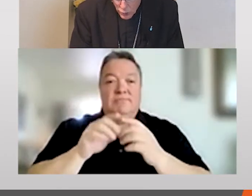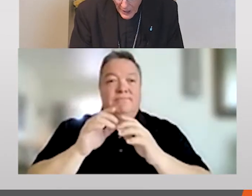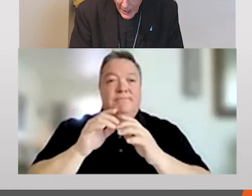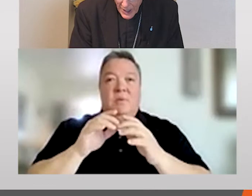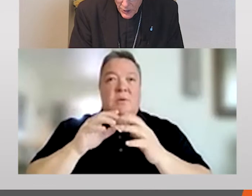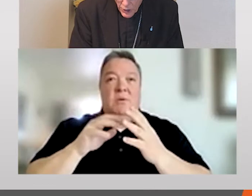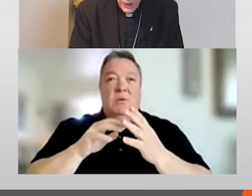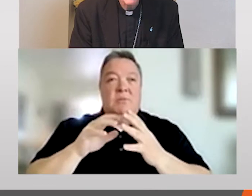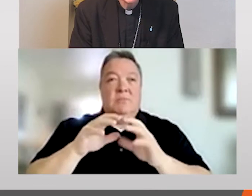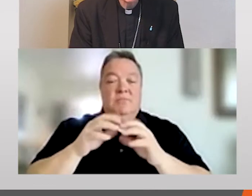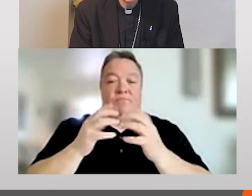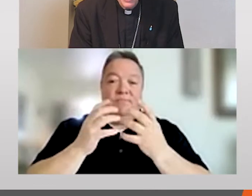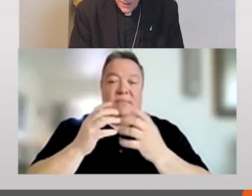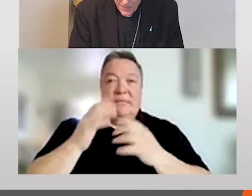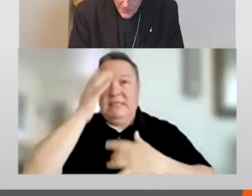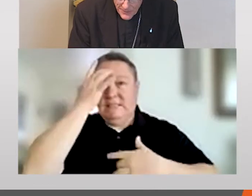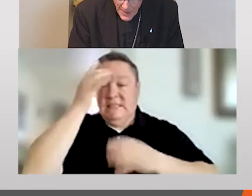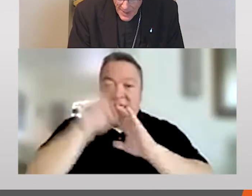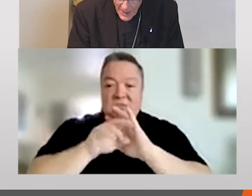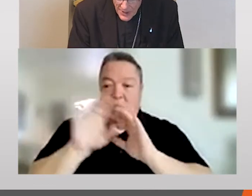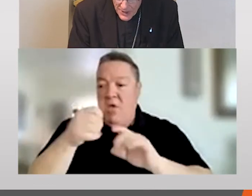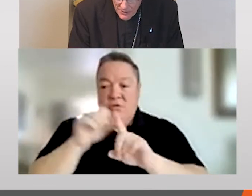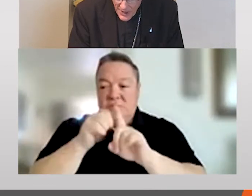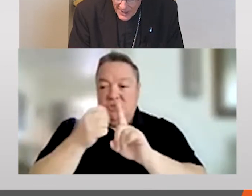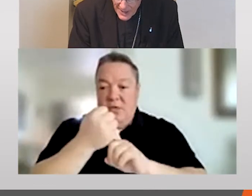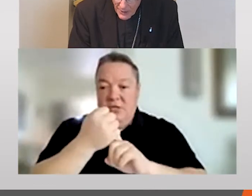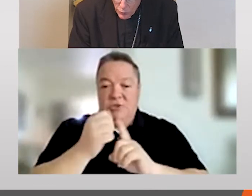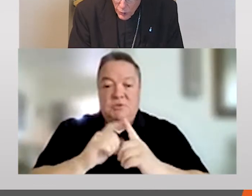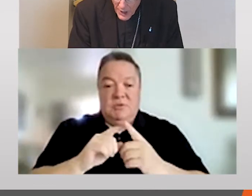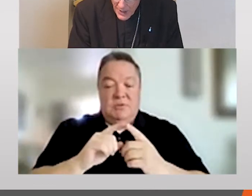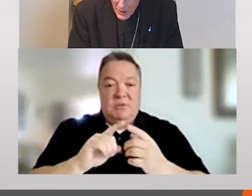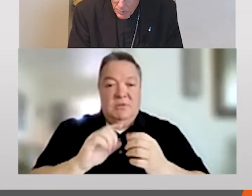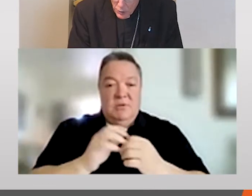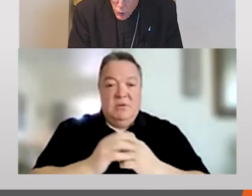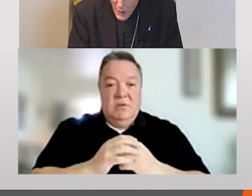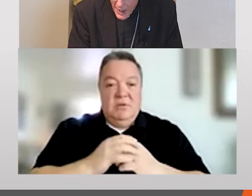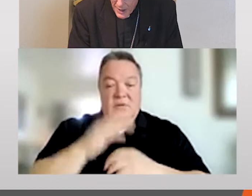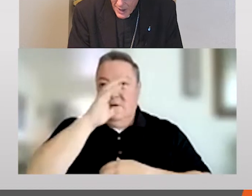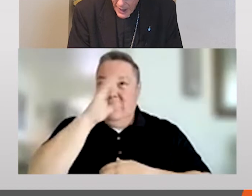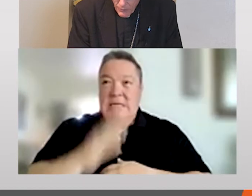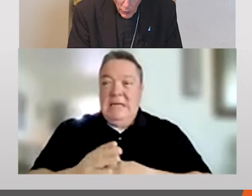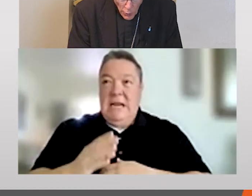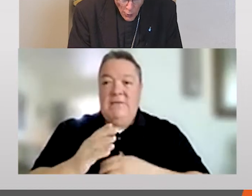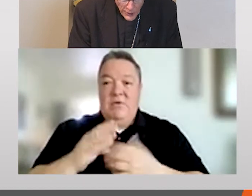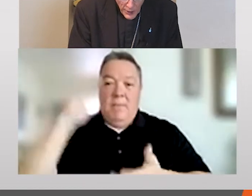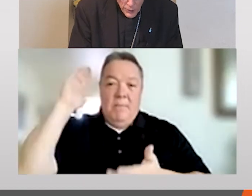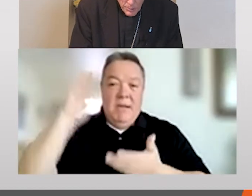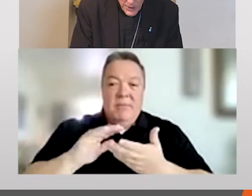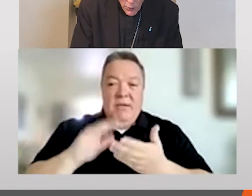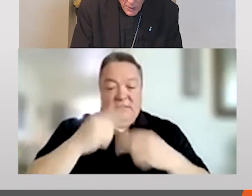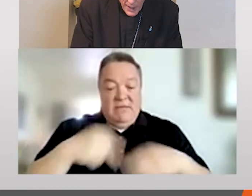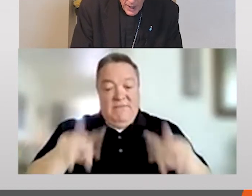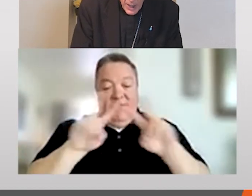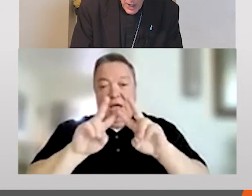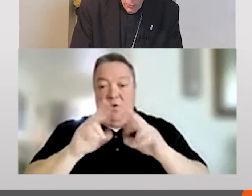otra circunstancia desafiante nunca disminuye el valor de una